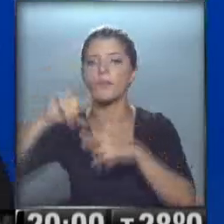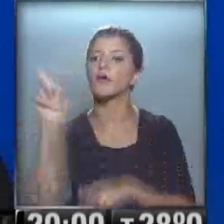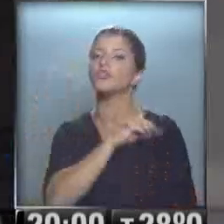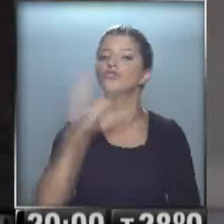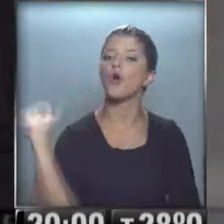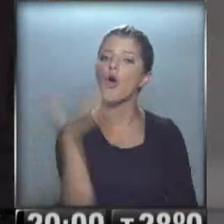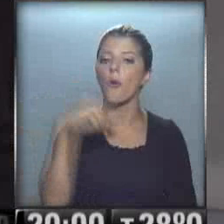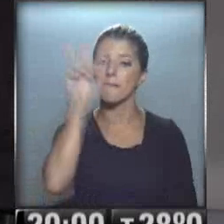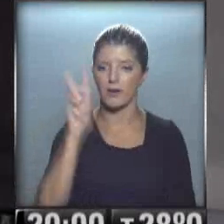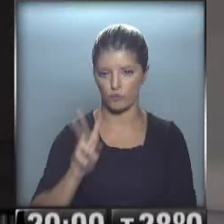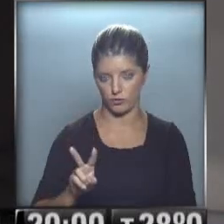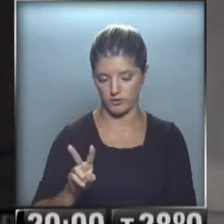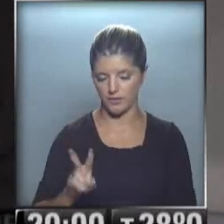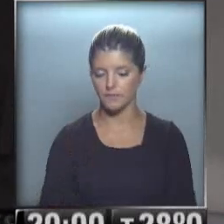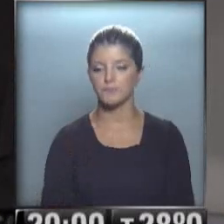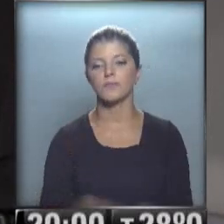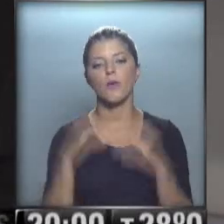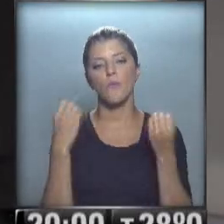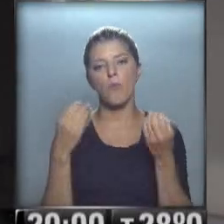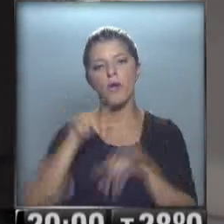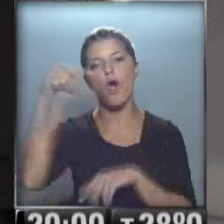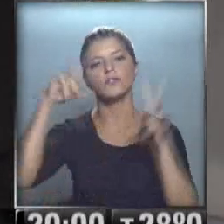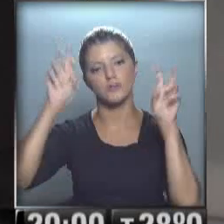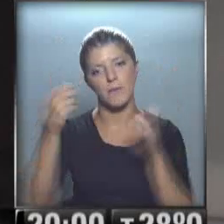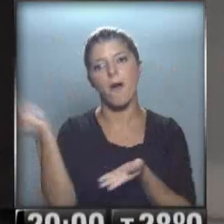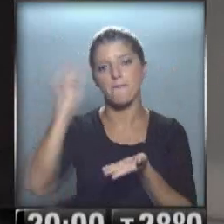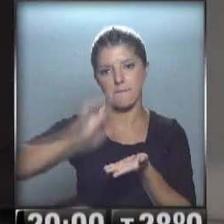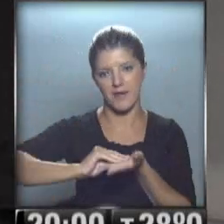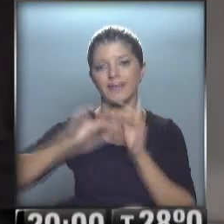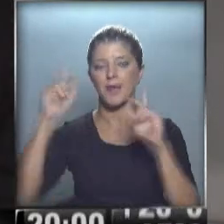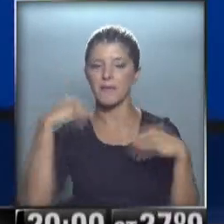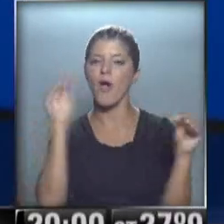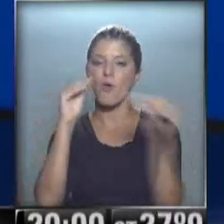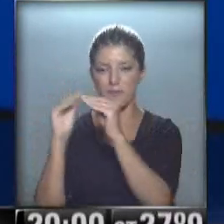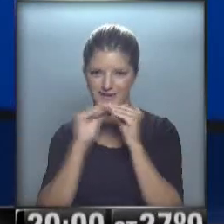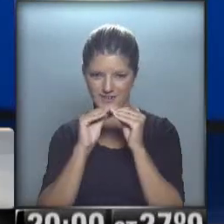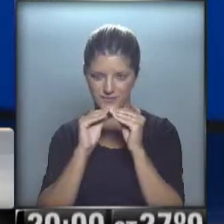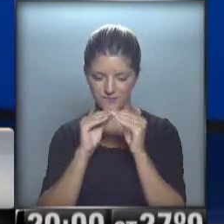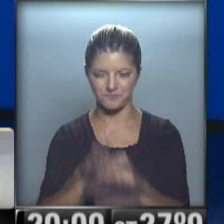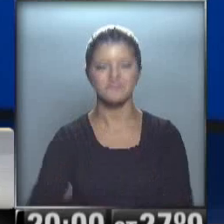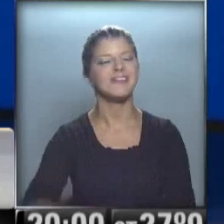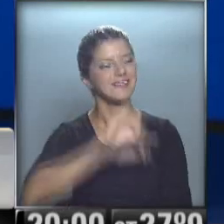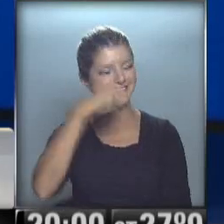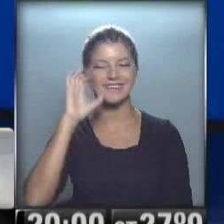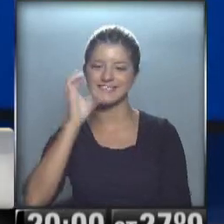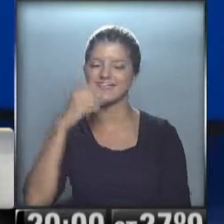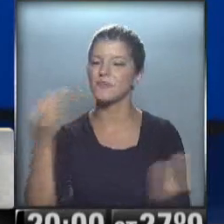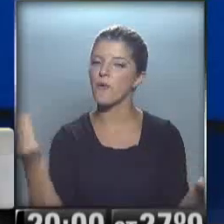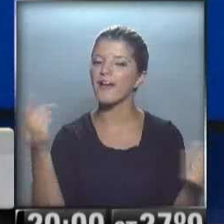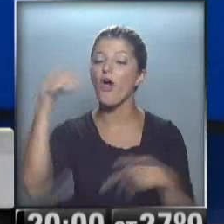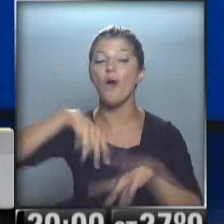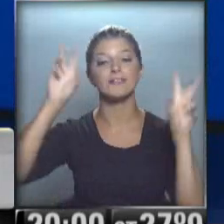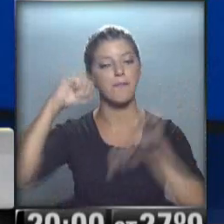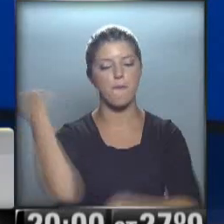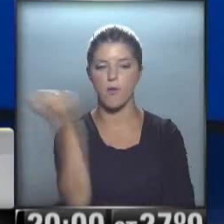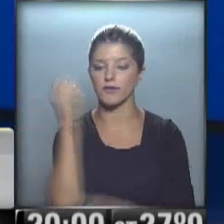Venezuela. Muy bien, ahora más temas y más columnistas, Tiburci. Así es, Cecilia, porque tenemos un tema muy